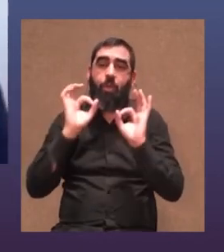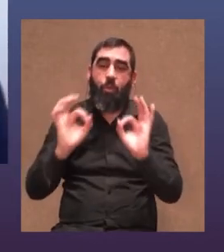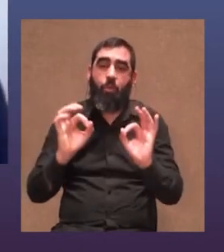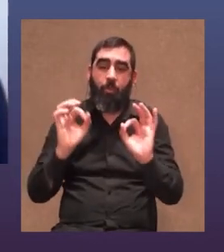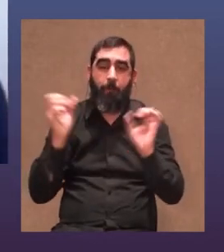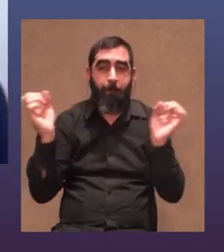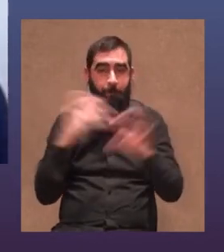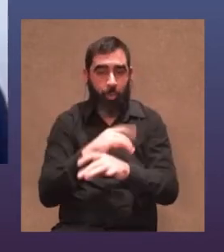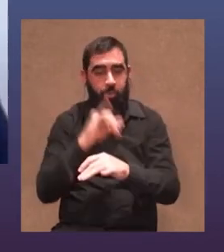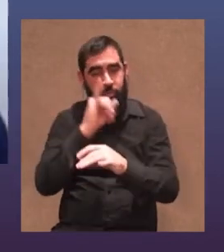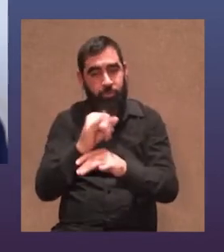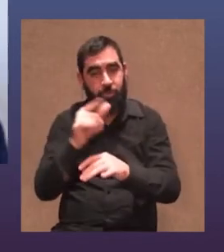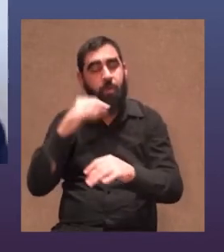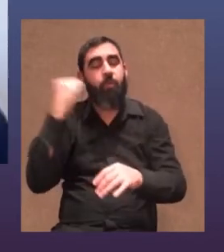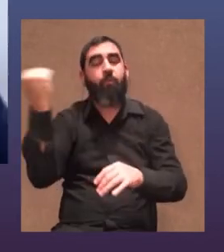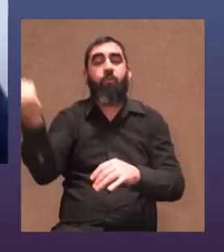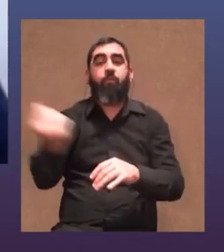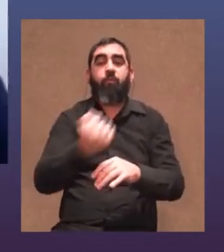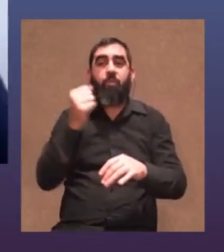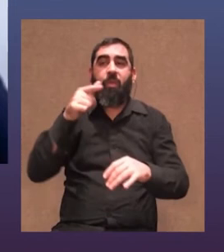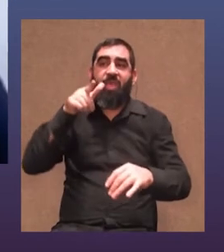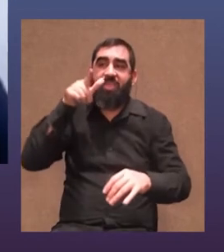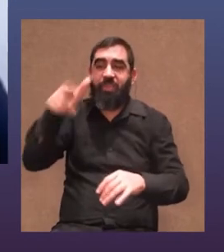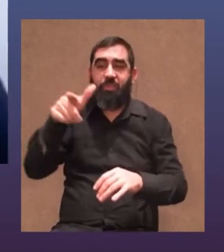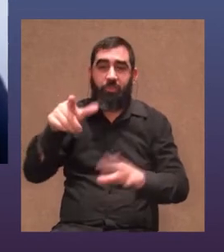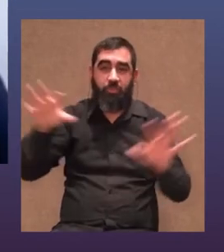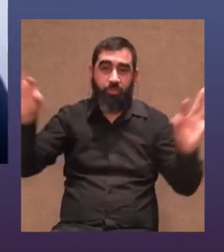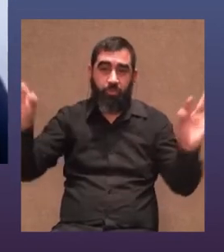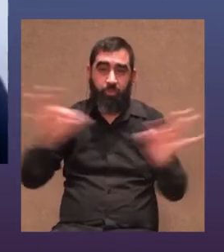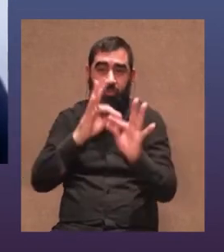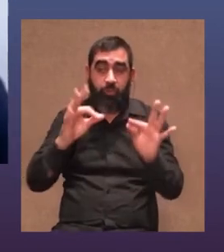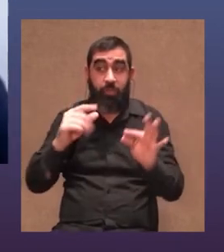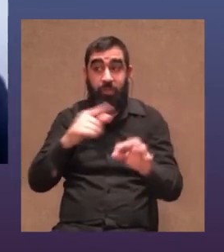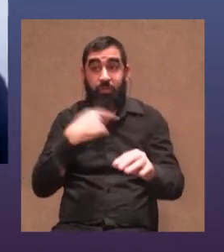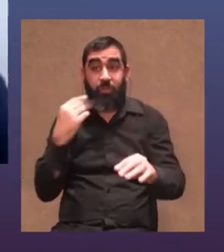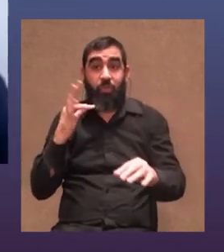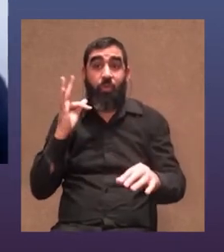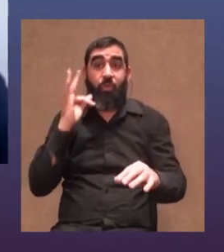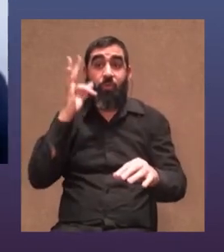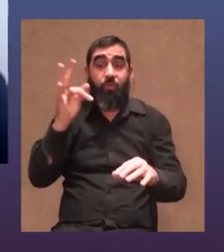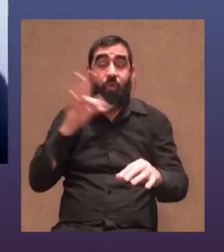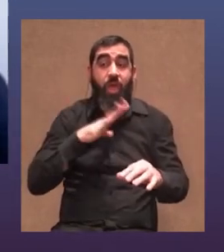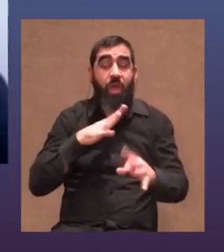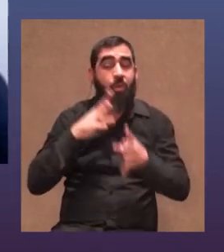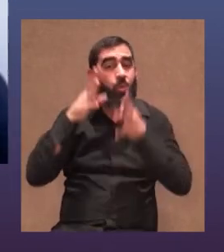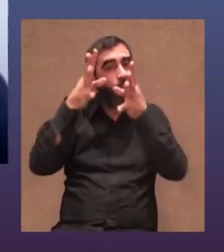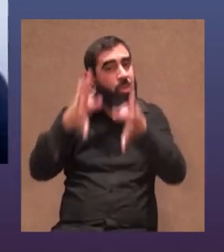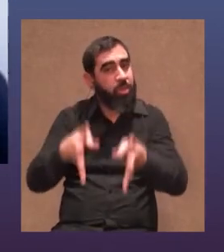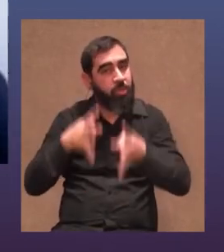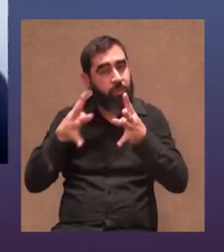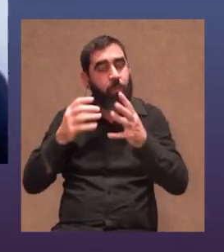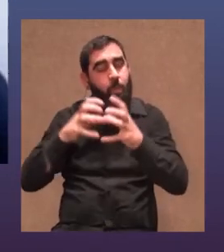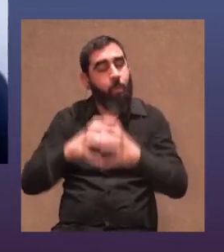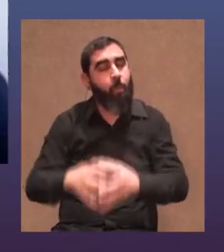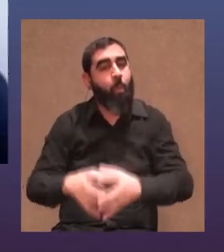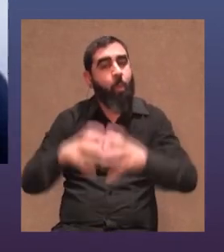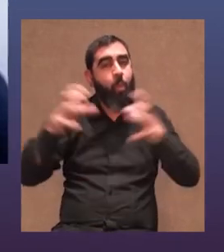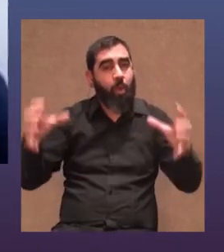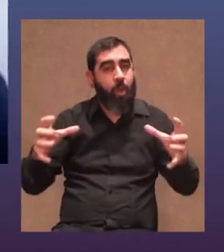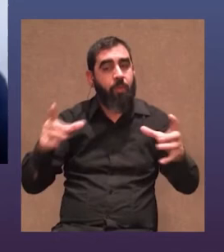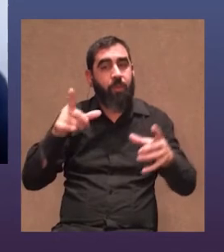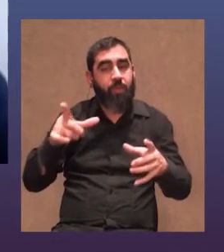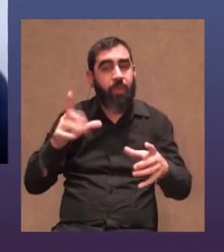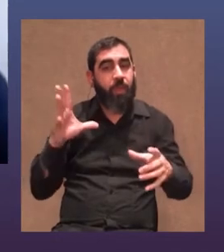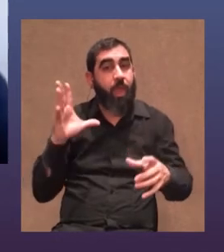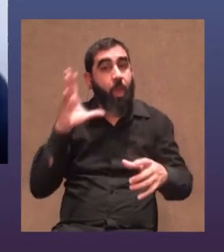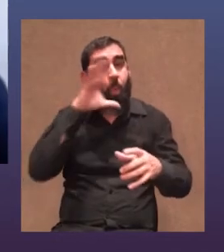eso es fundamental. Sí. Y yo creo que vamos todos a enfrentar un desafío grande de sostener, de